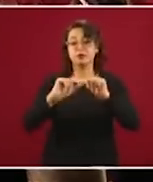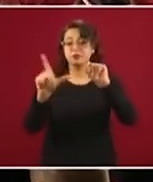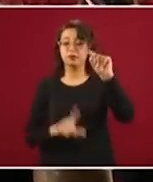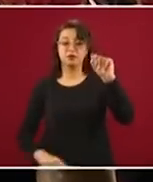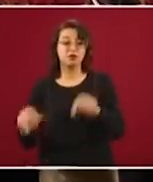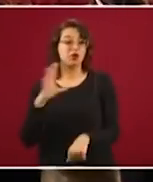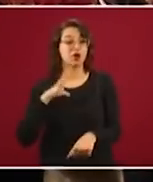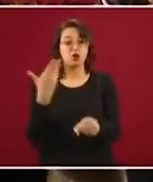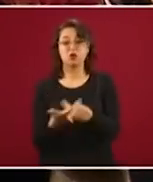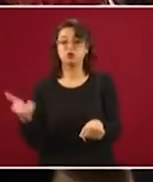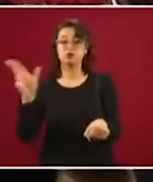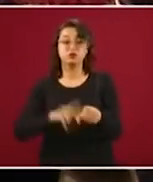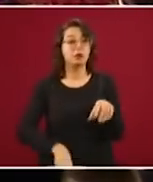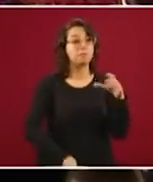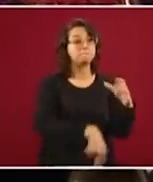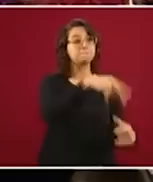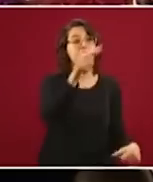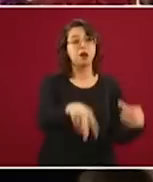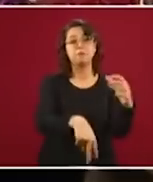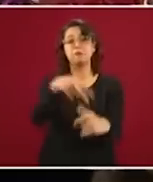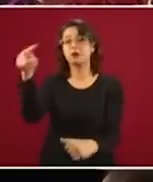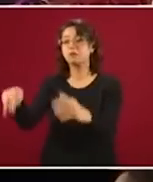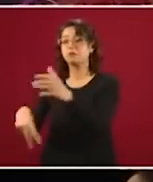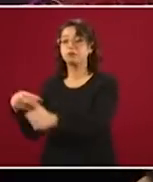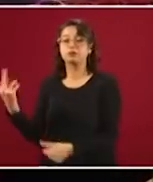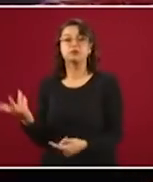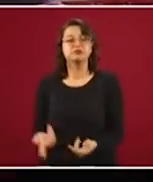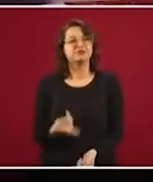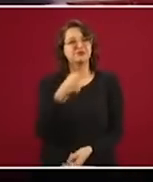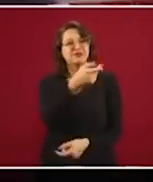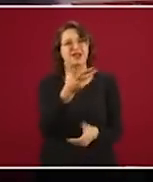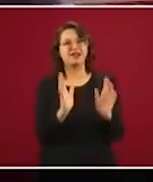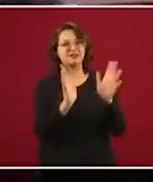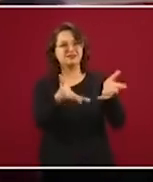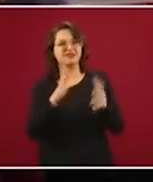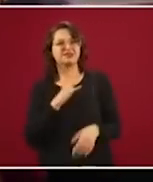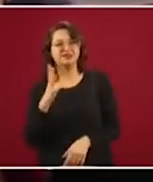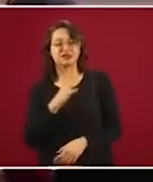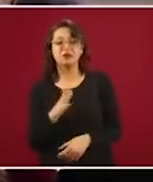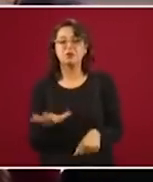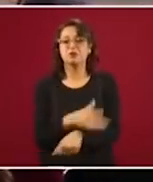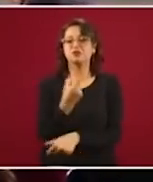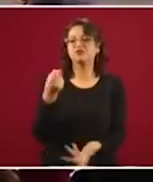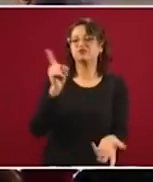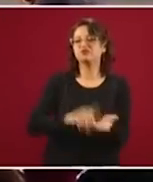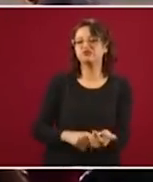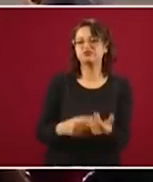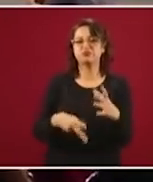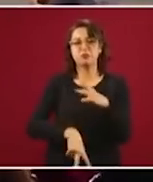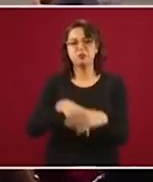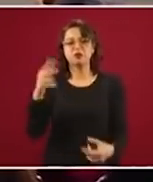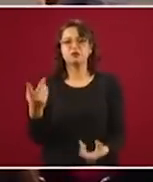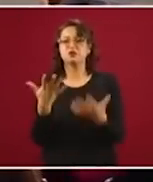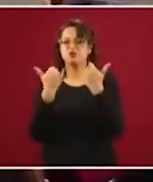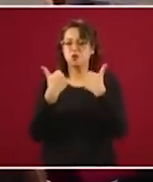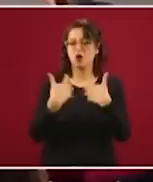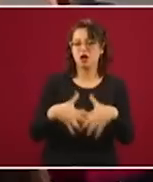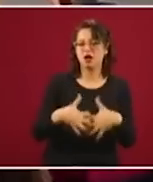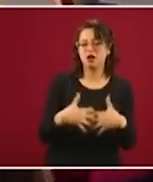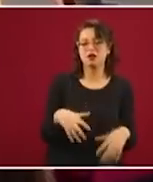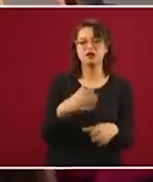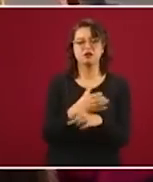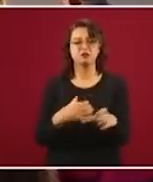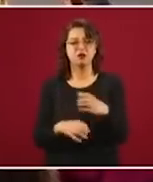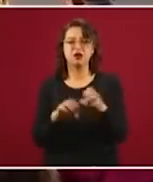desperdiciando, simplemente porque no existen los equipos de salud. Y ya hemos hablado que existe este plan que a lo largo